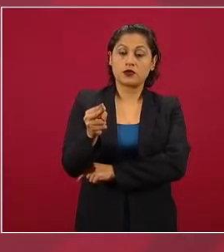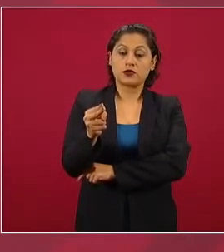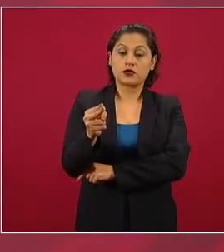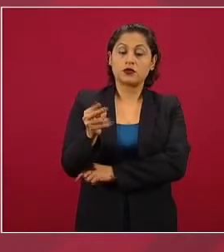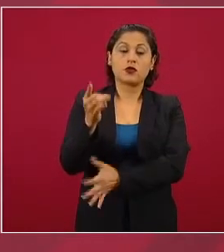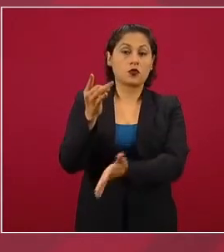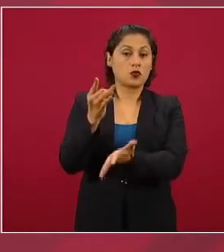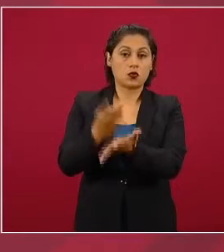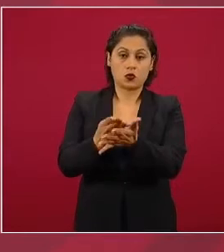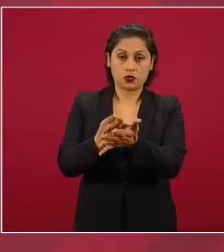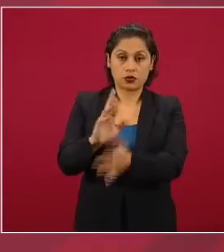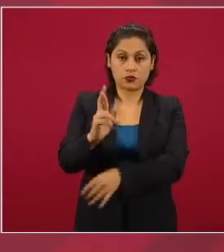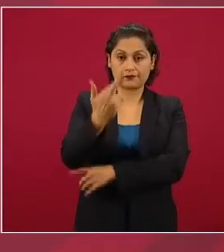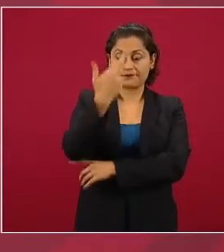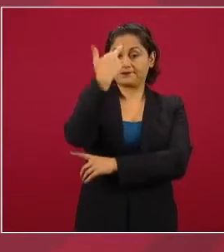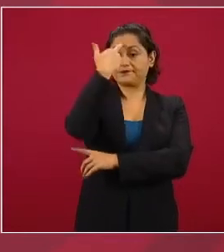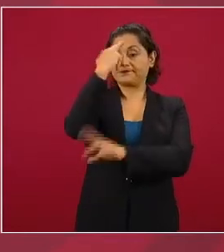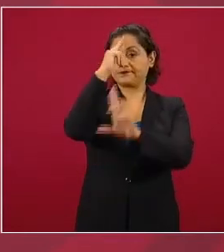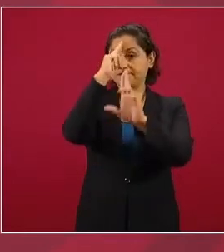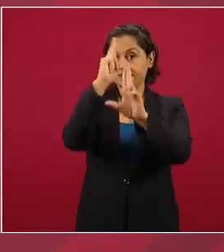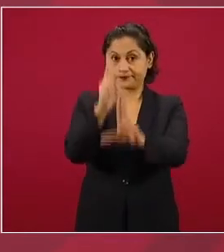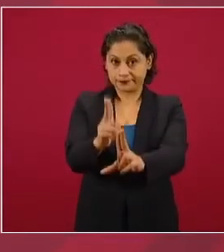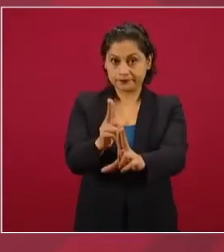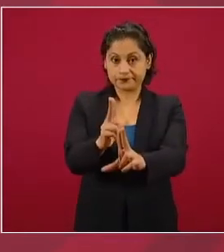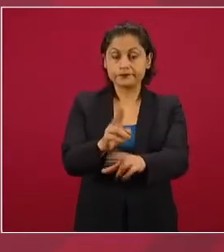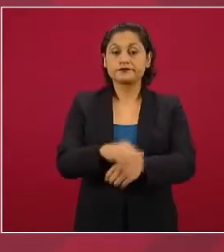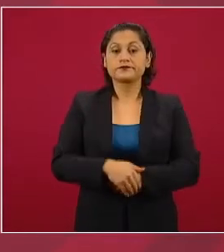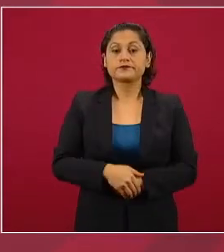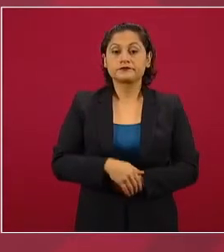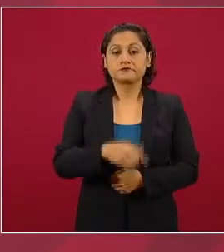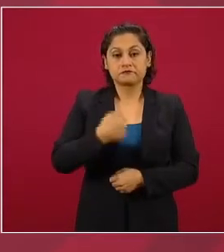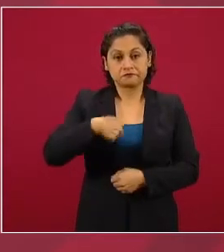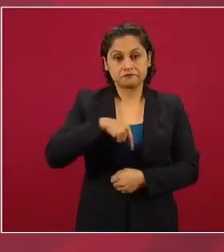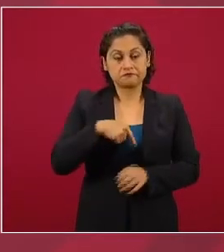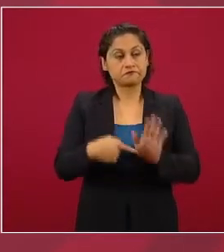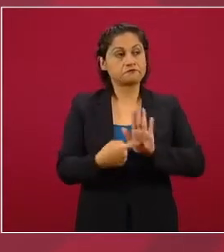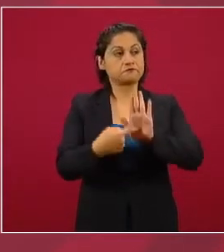el homenaje y nuestro reconocimiento.